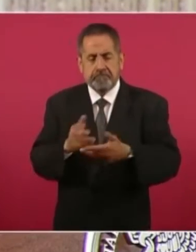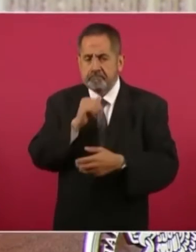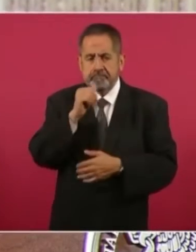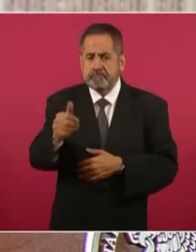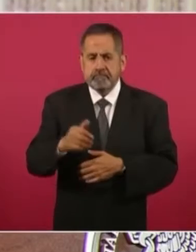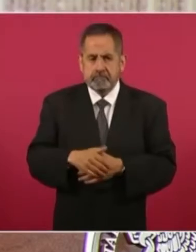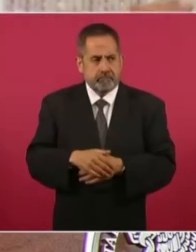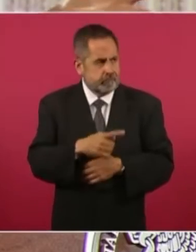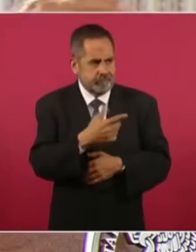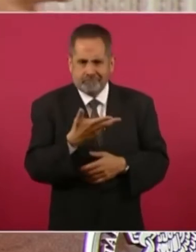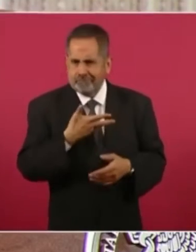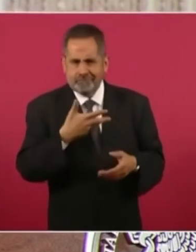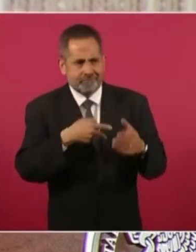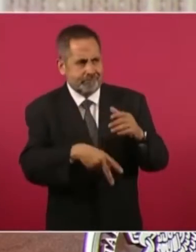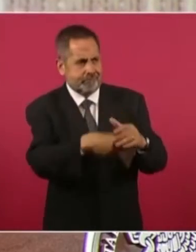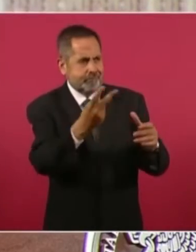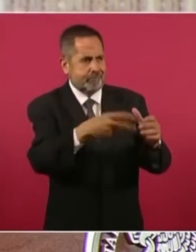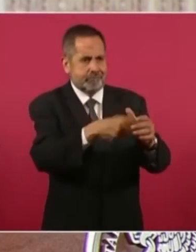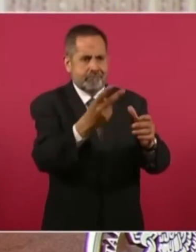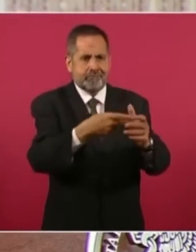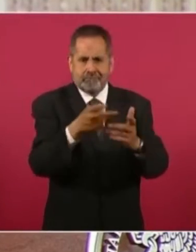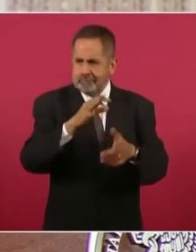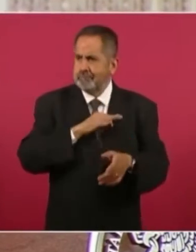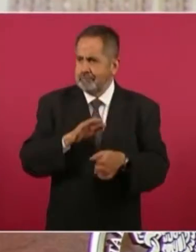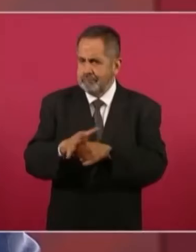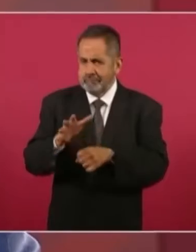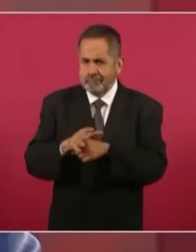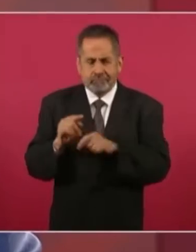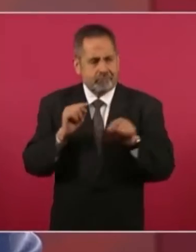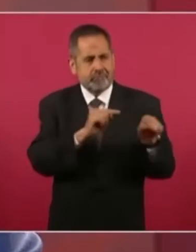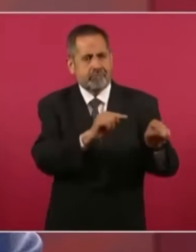servicio teniendo las mesas vacías.